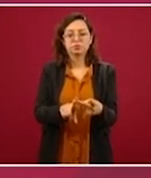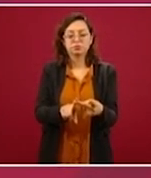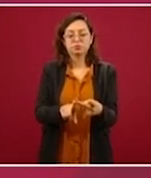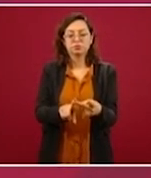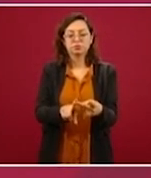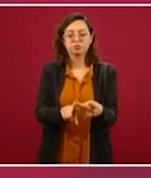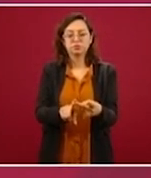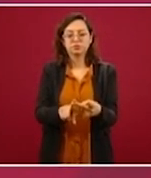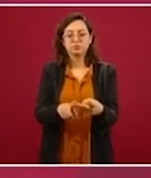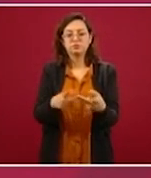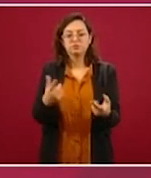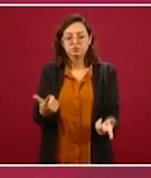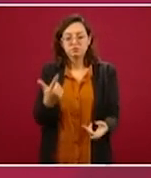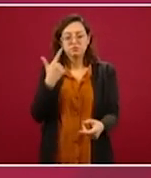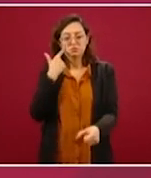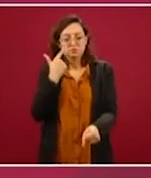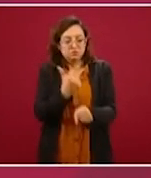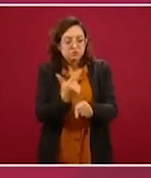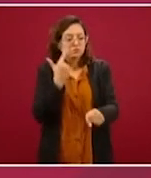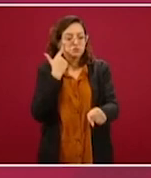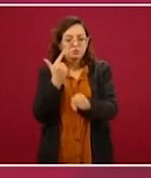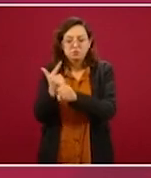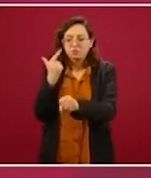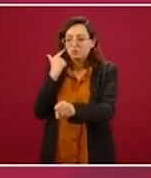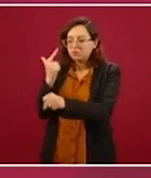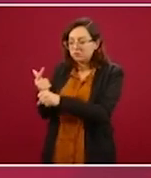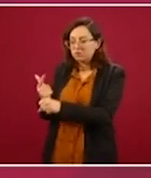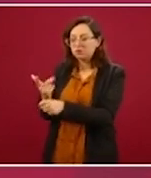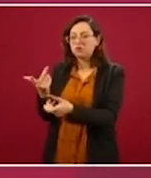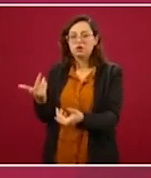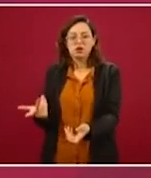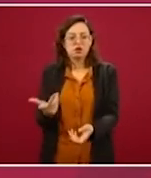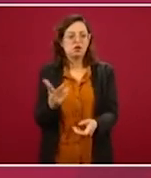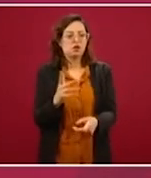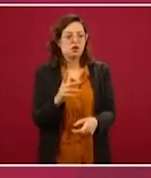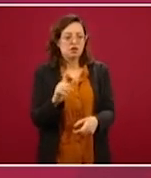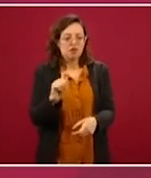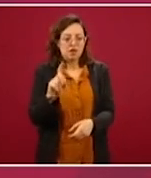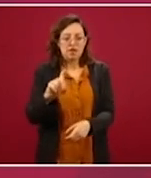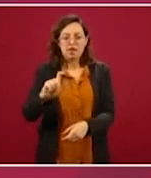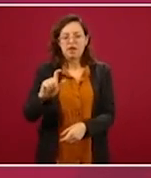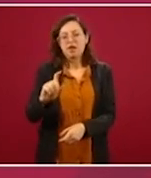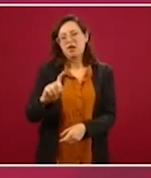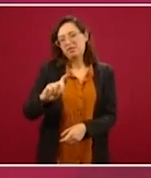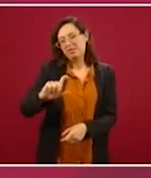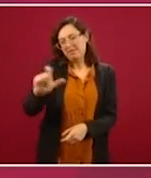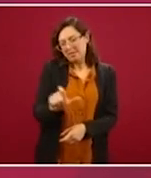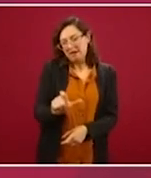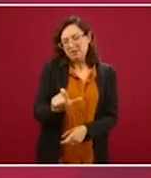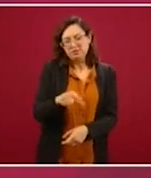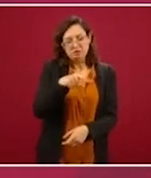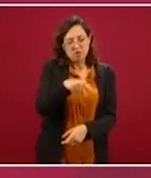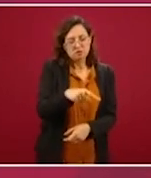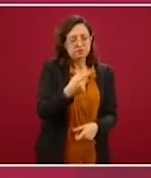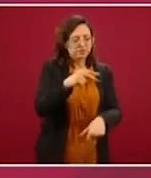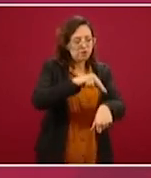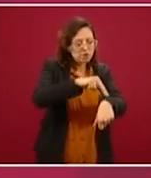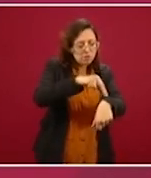los diagnósticos técnicos, médicos, me gustaría que sobre eso